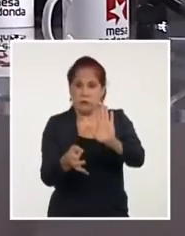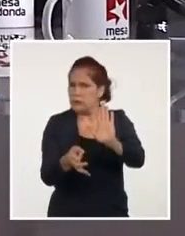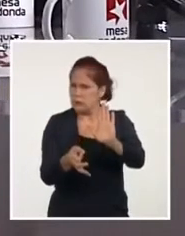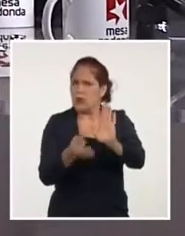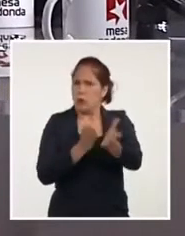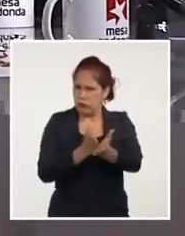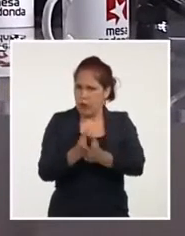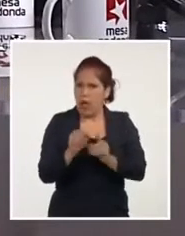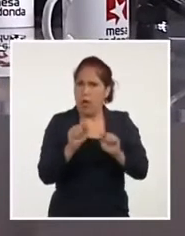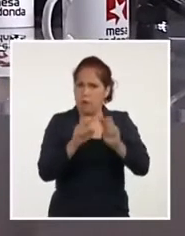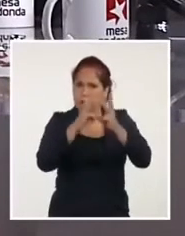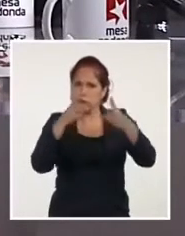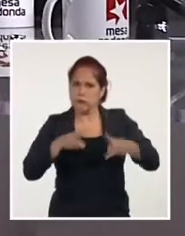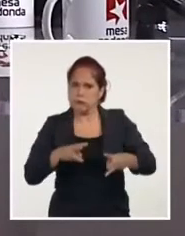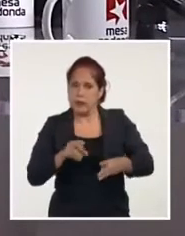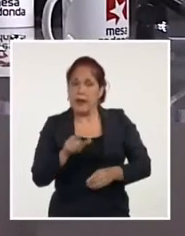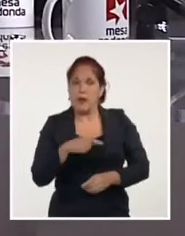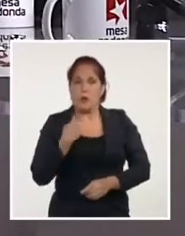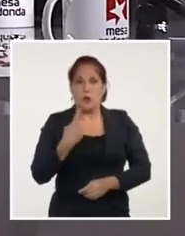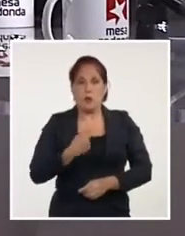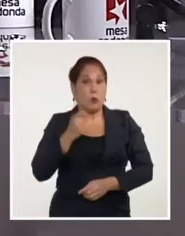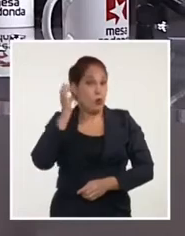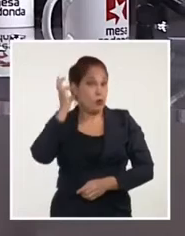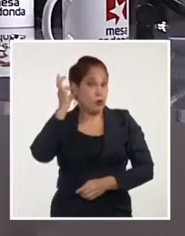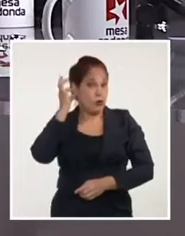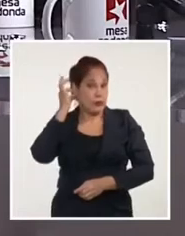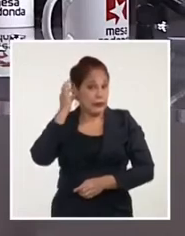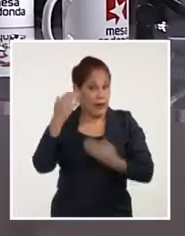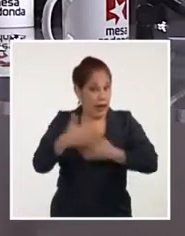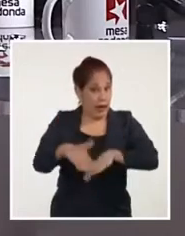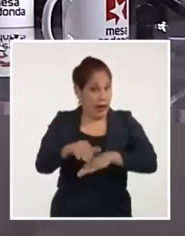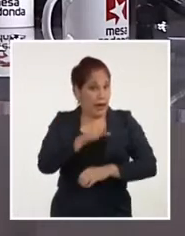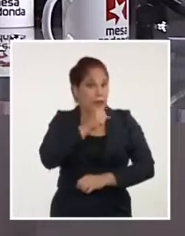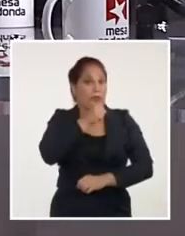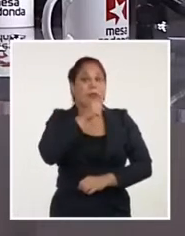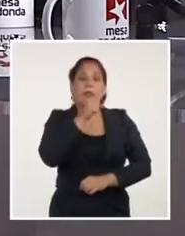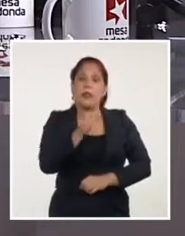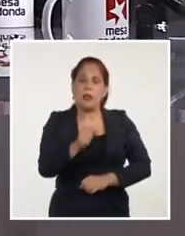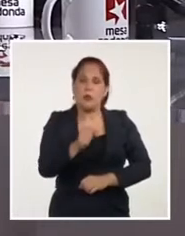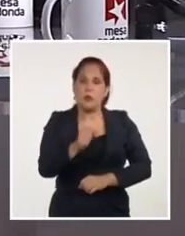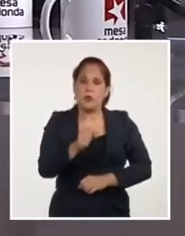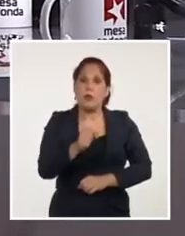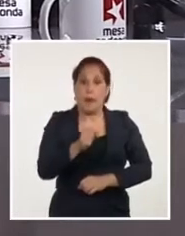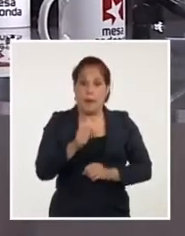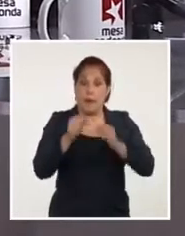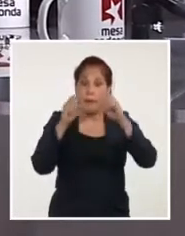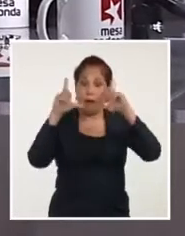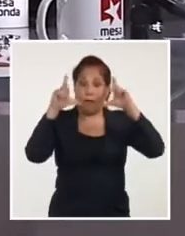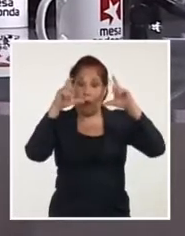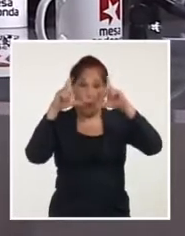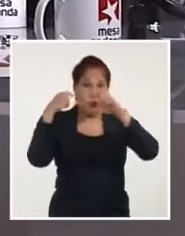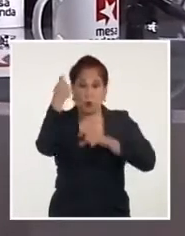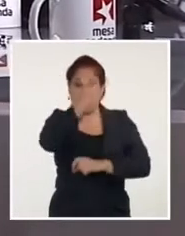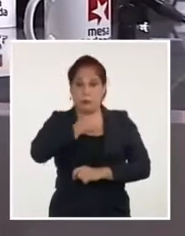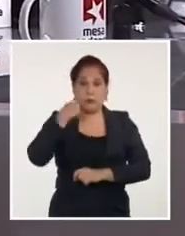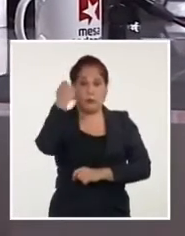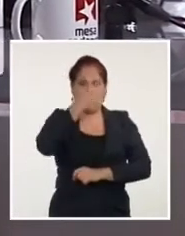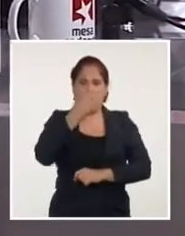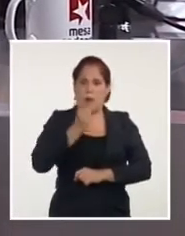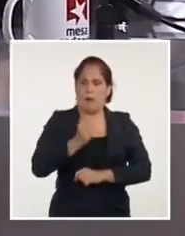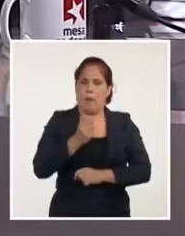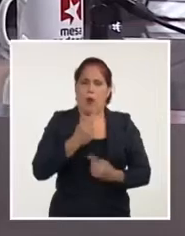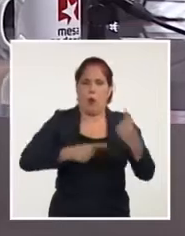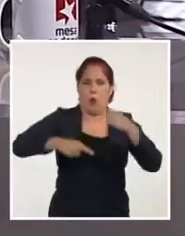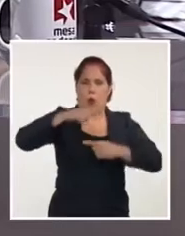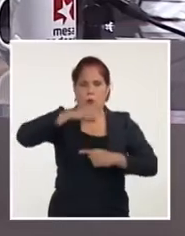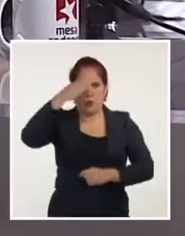ahí y sin embargo esta muchacha que sale a la calle, que denuncia que le han utilizado su imagen para dar una posición contraria